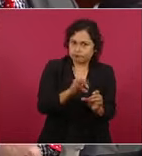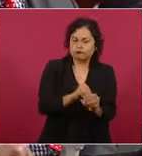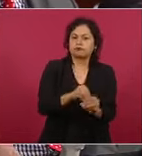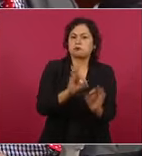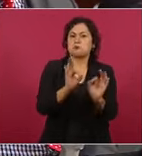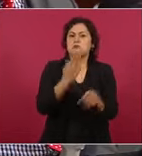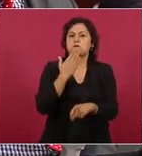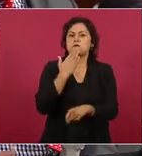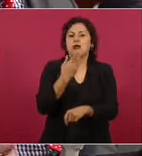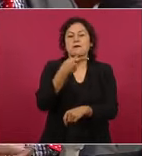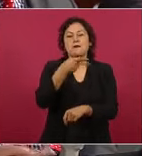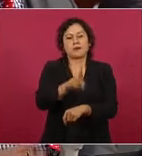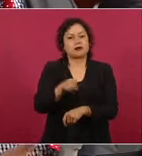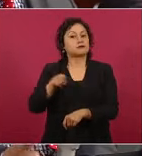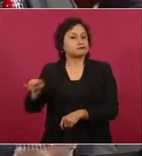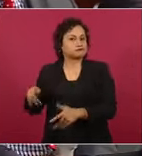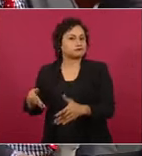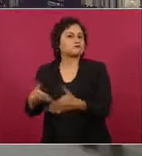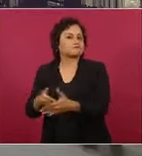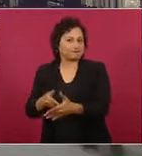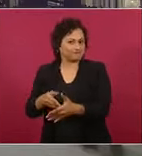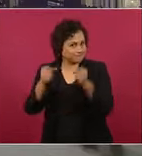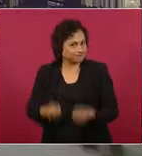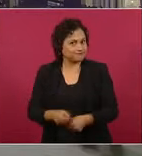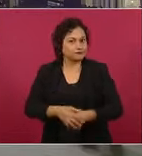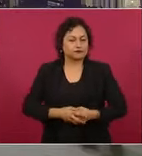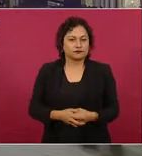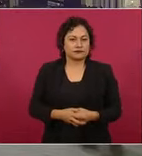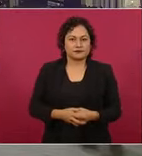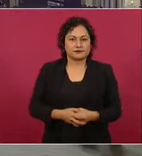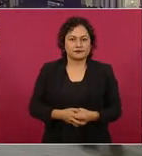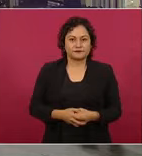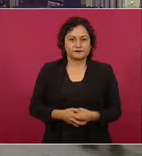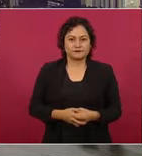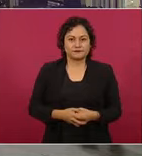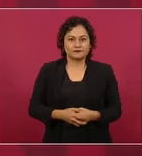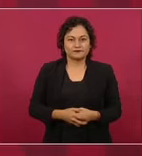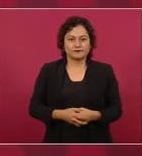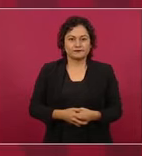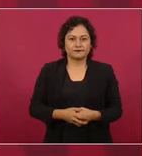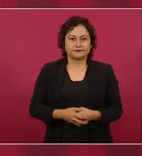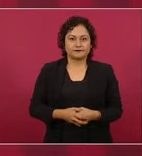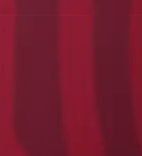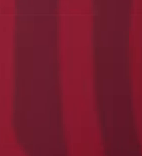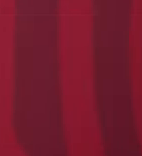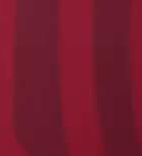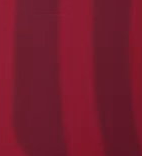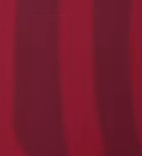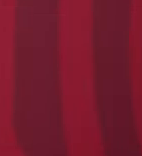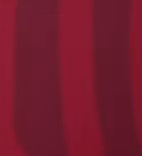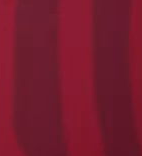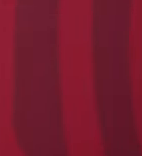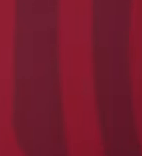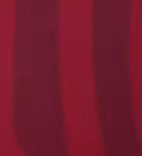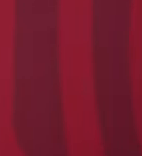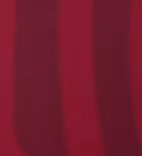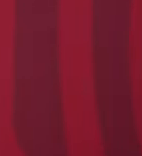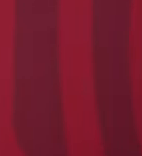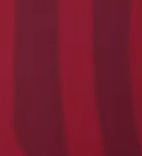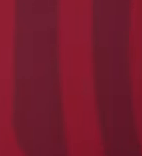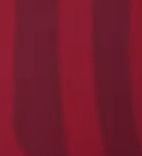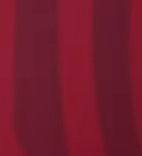bueno, ahí está el obstáculo en particular. Pues no va a haber, yo considero, muchos obstáculos, ahora